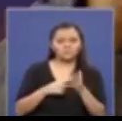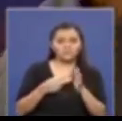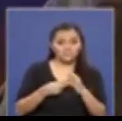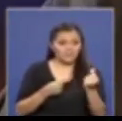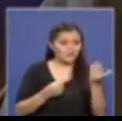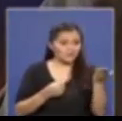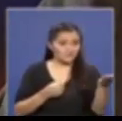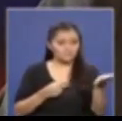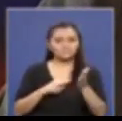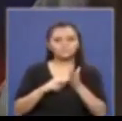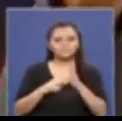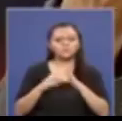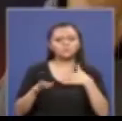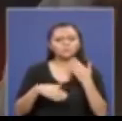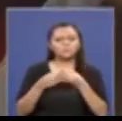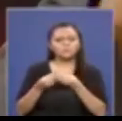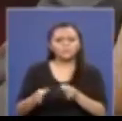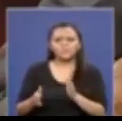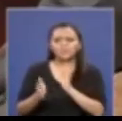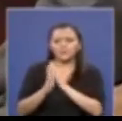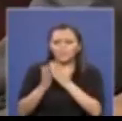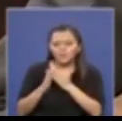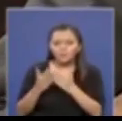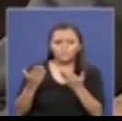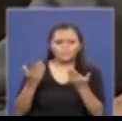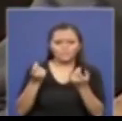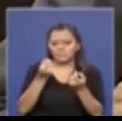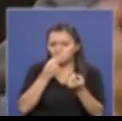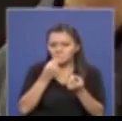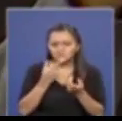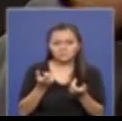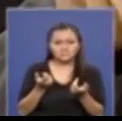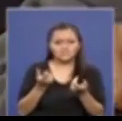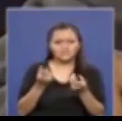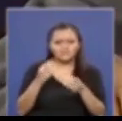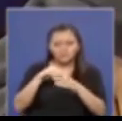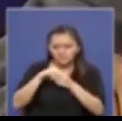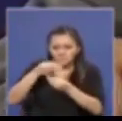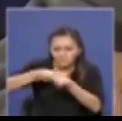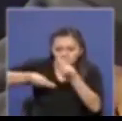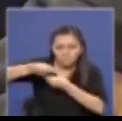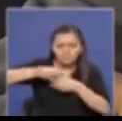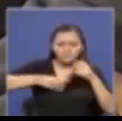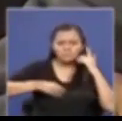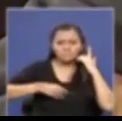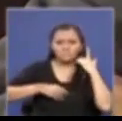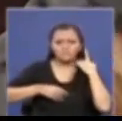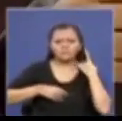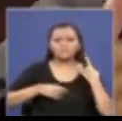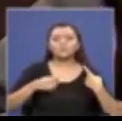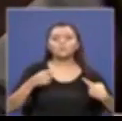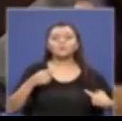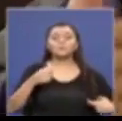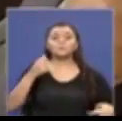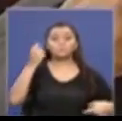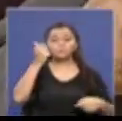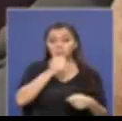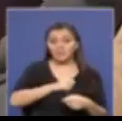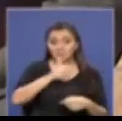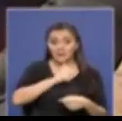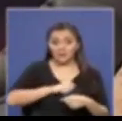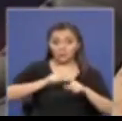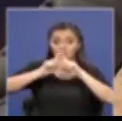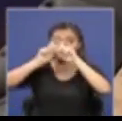niños, están quitándole los libros a nuestros jóvenes. En el sector privado se entiende esto, porque mientras